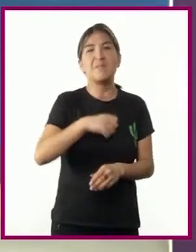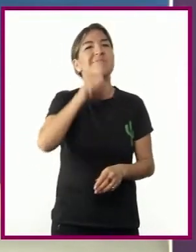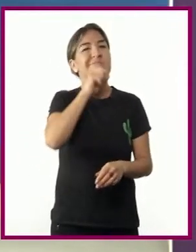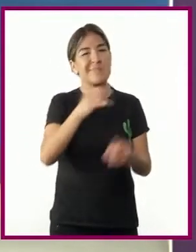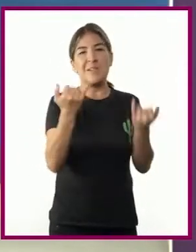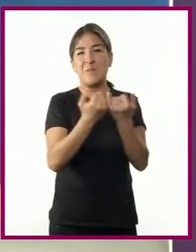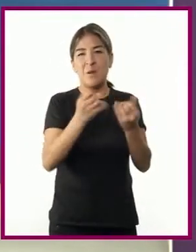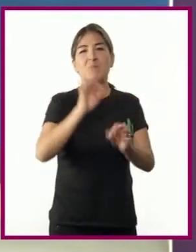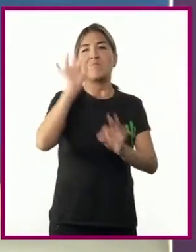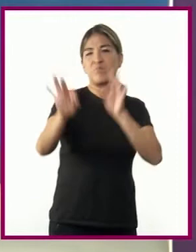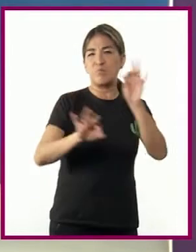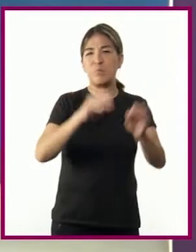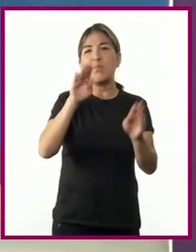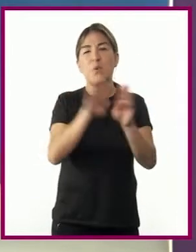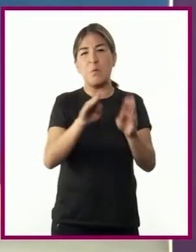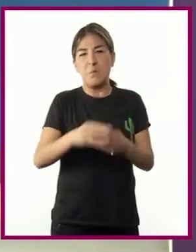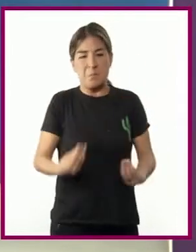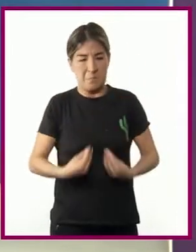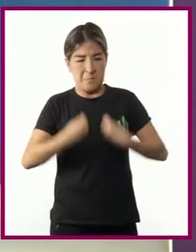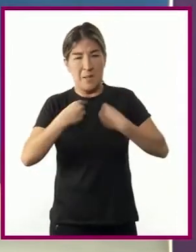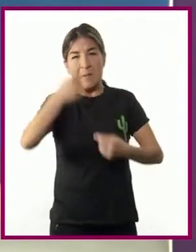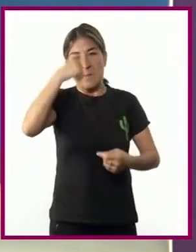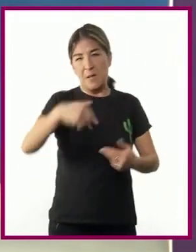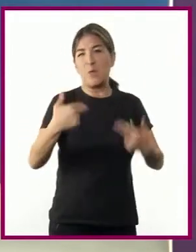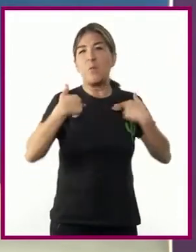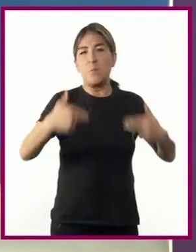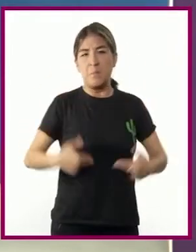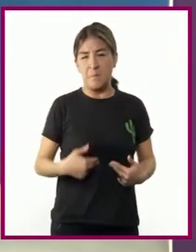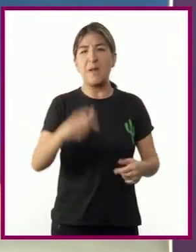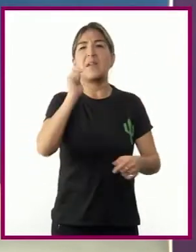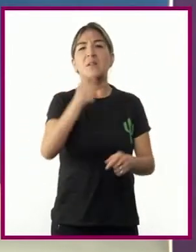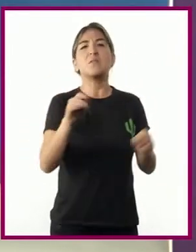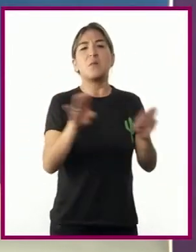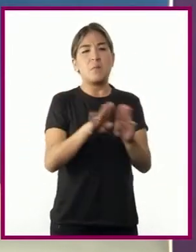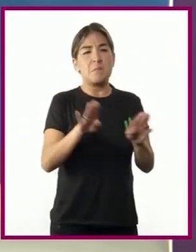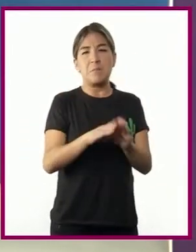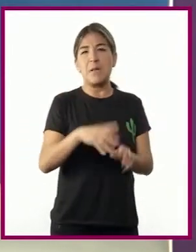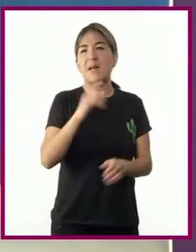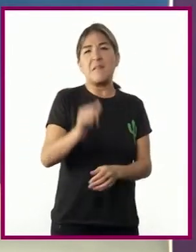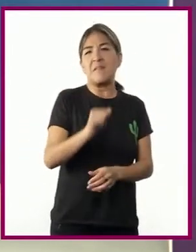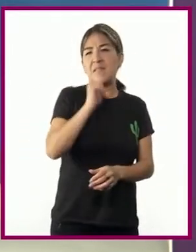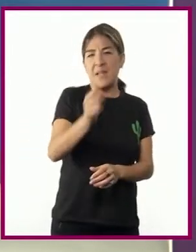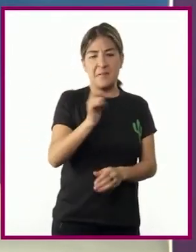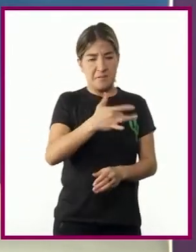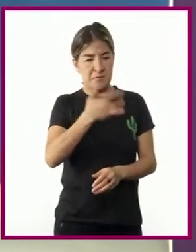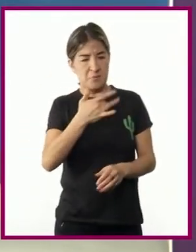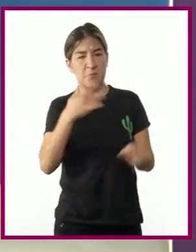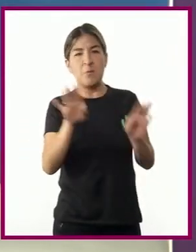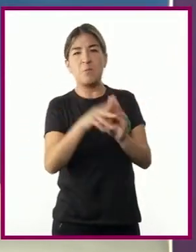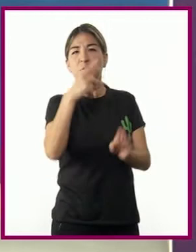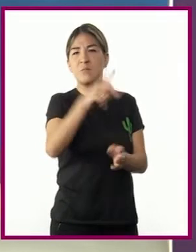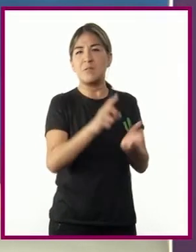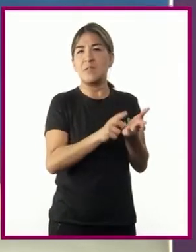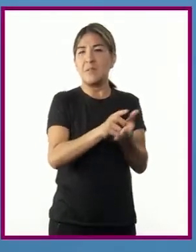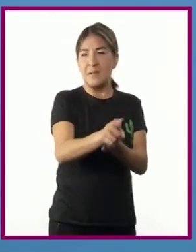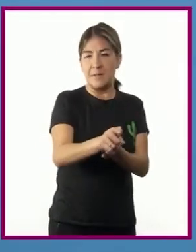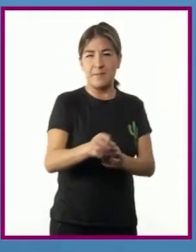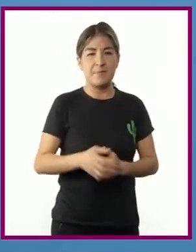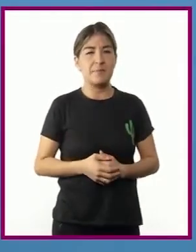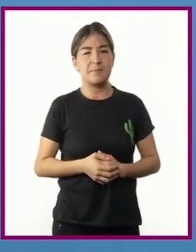humanas, sino también se refiere a una violencia que niega el ejercicio de derechos de las